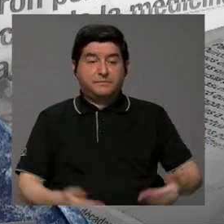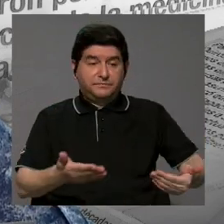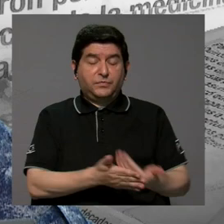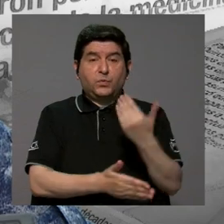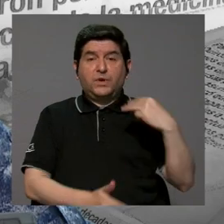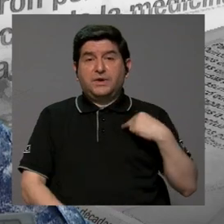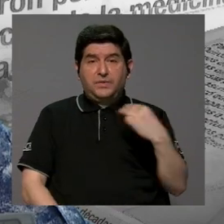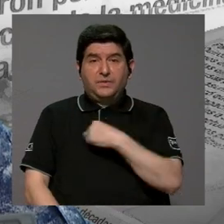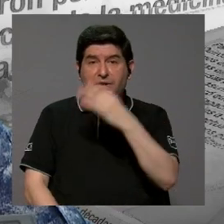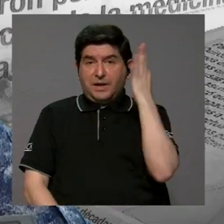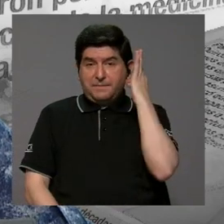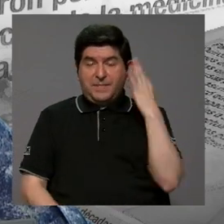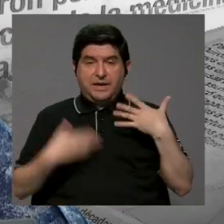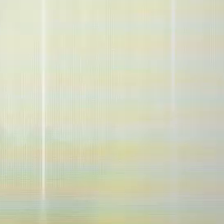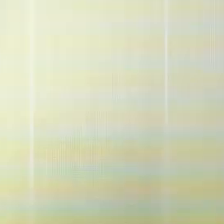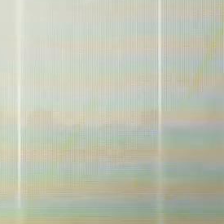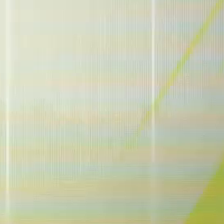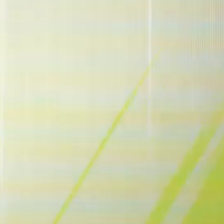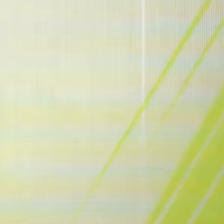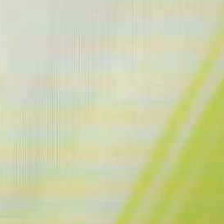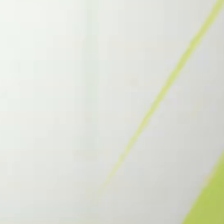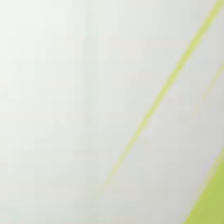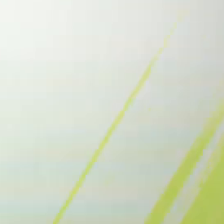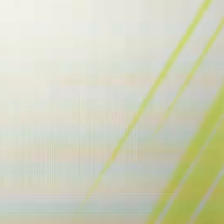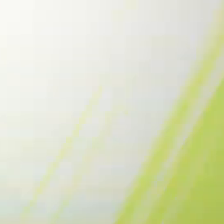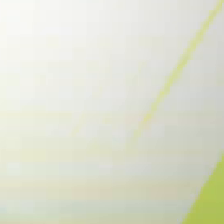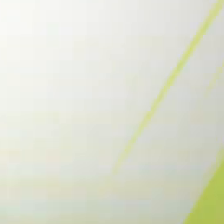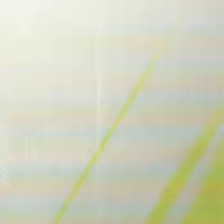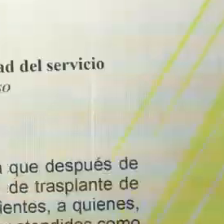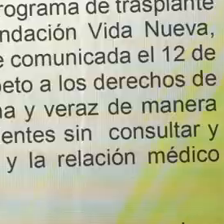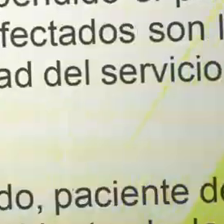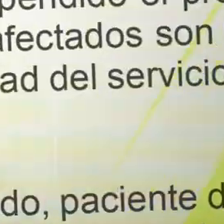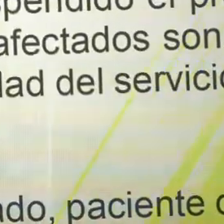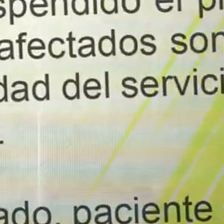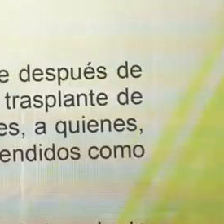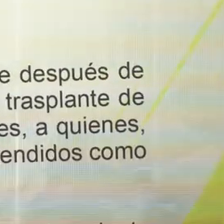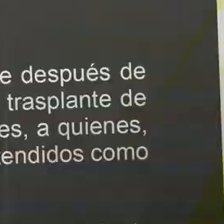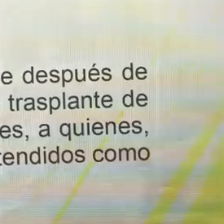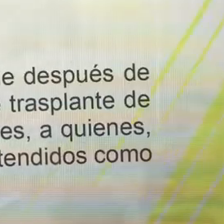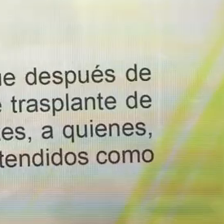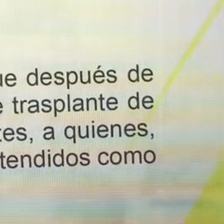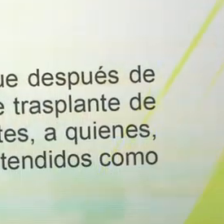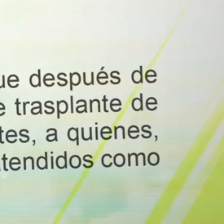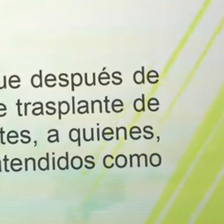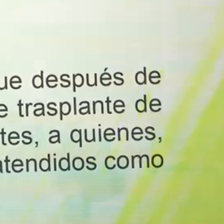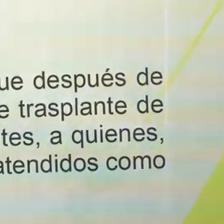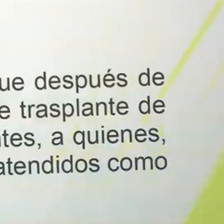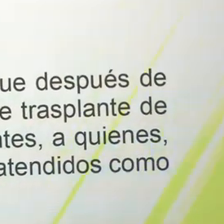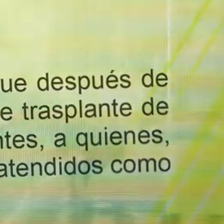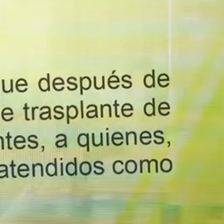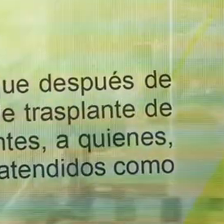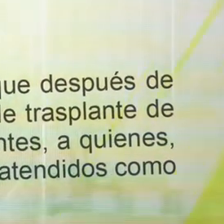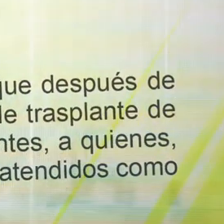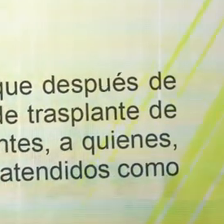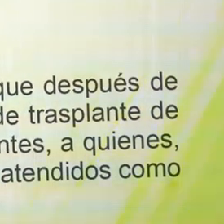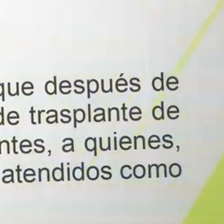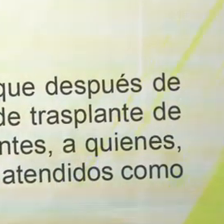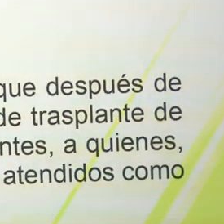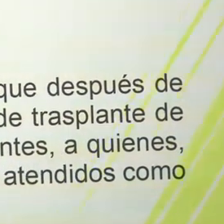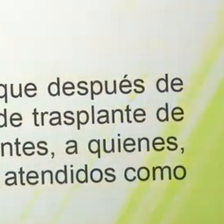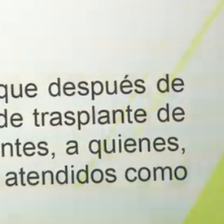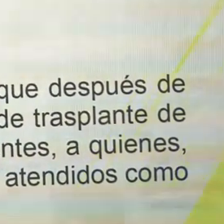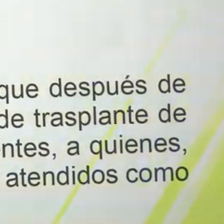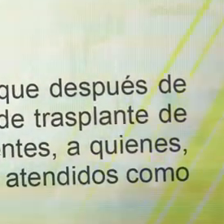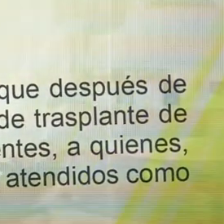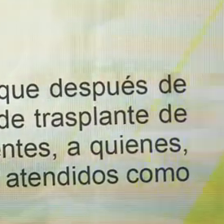nueva ministra de Salud, la vicepresidenta Mari Munibe, quien hace el anuncio